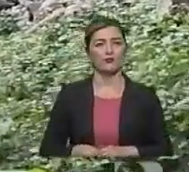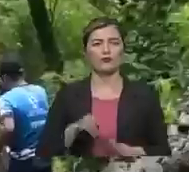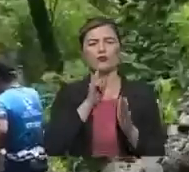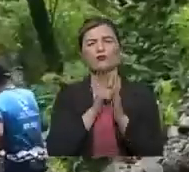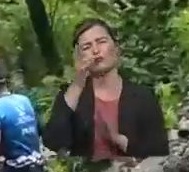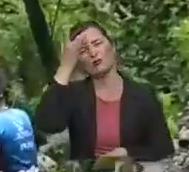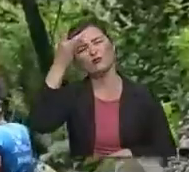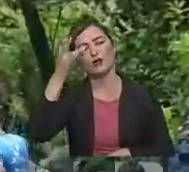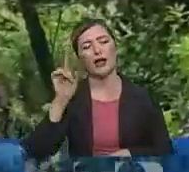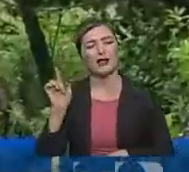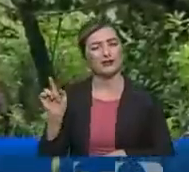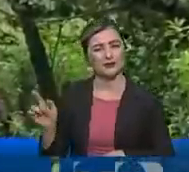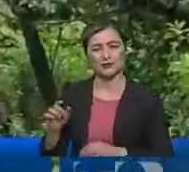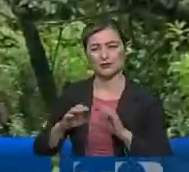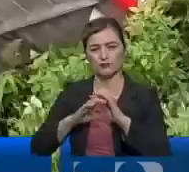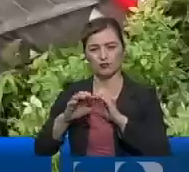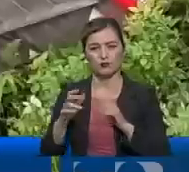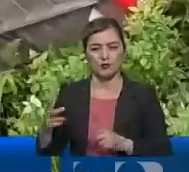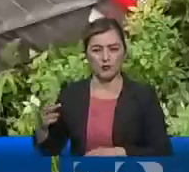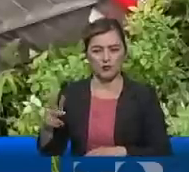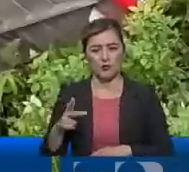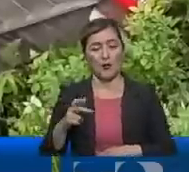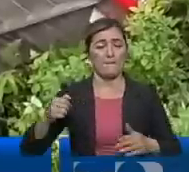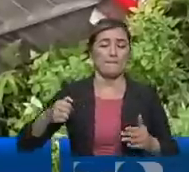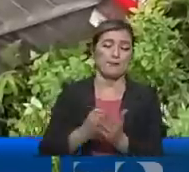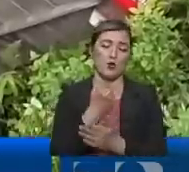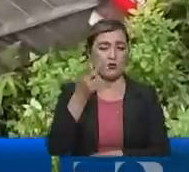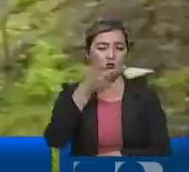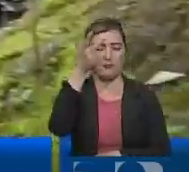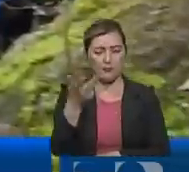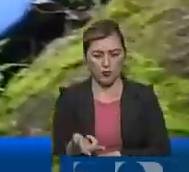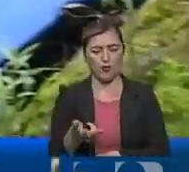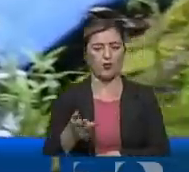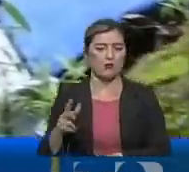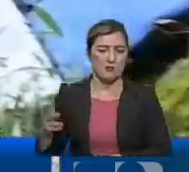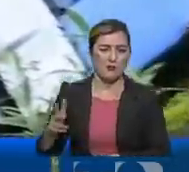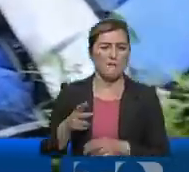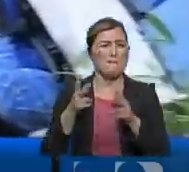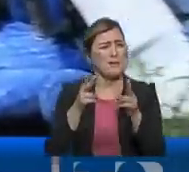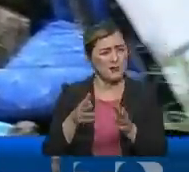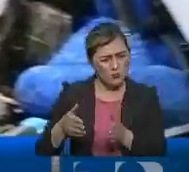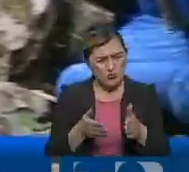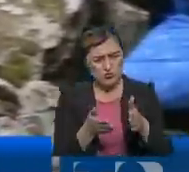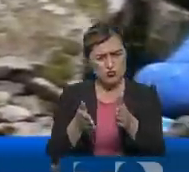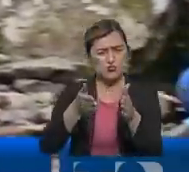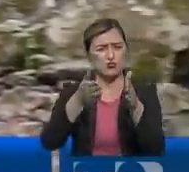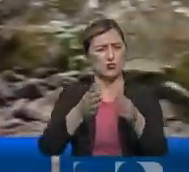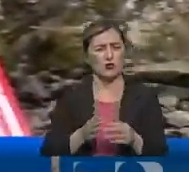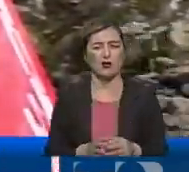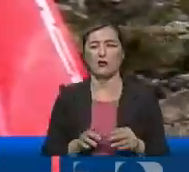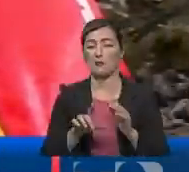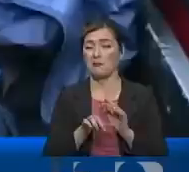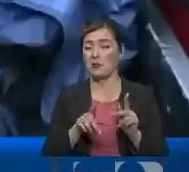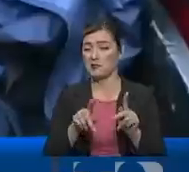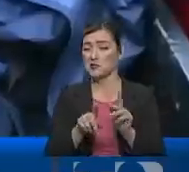fue la ocurrencia de siniestros de tránsito, precisamente en algunas de esas rutas y frecuencias entregadas